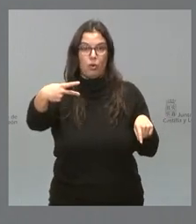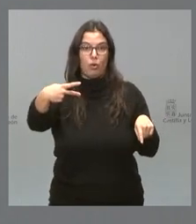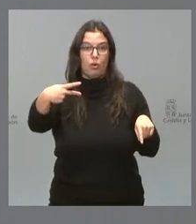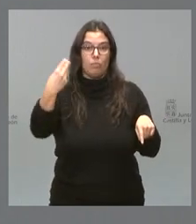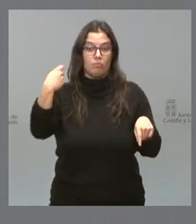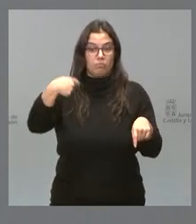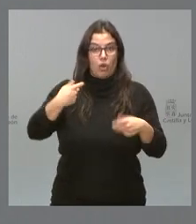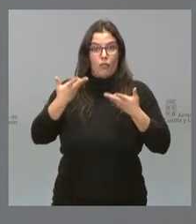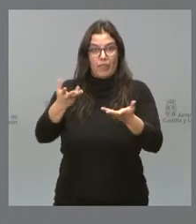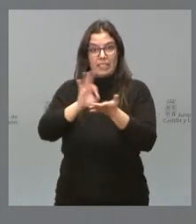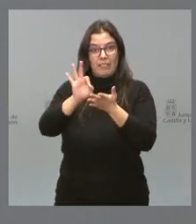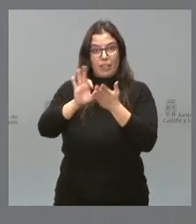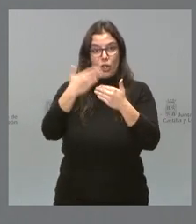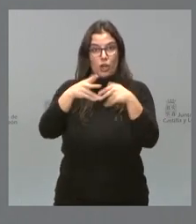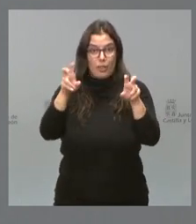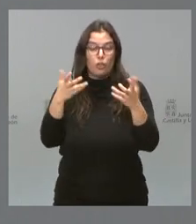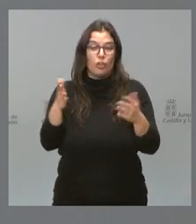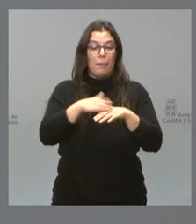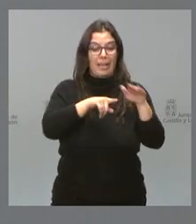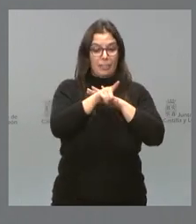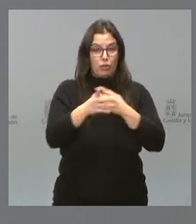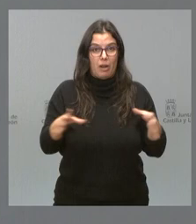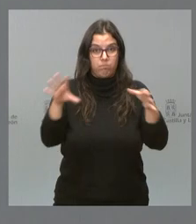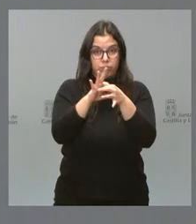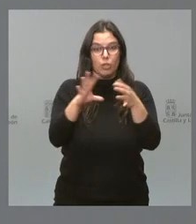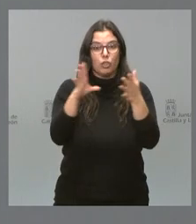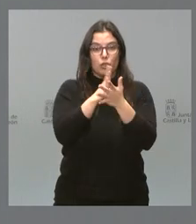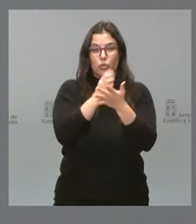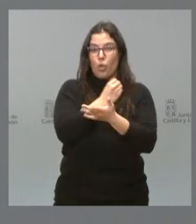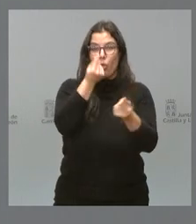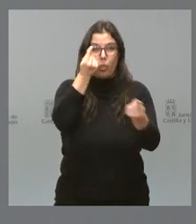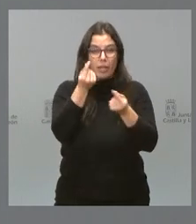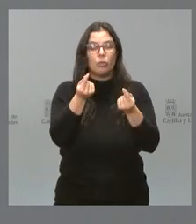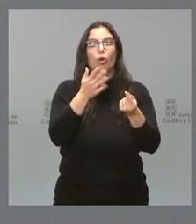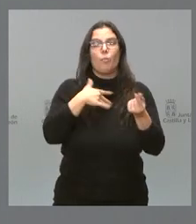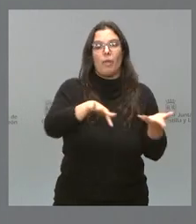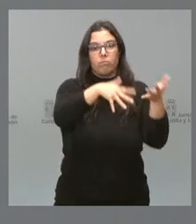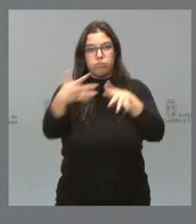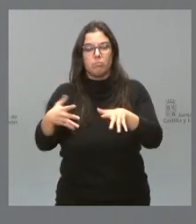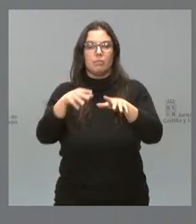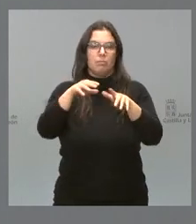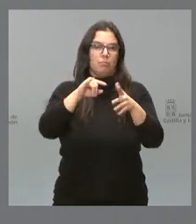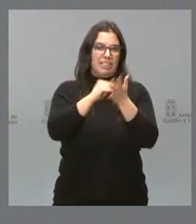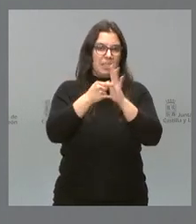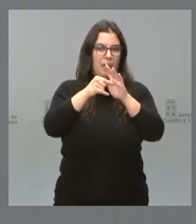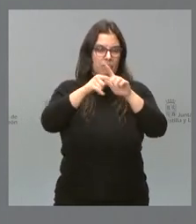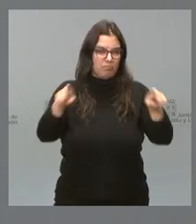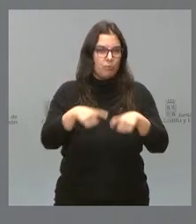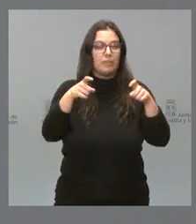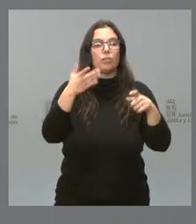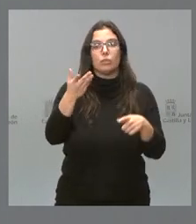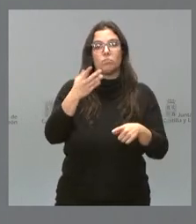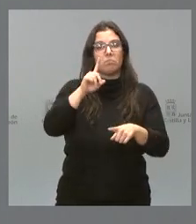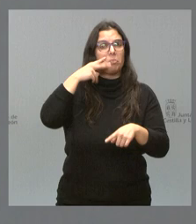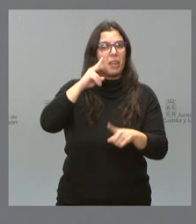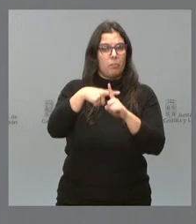de innovación y por tanto hace falta un sistema informático que nos mejore todo este tipo de aplicación de esos fármacos innovadores es una experiencia muy positiva que